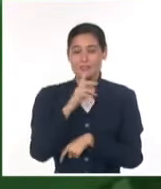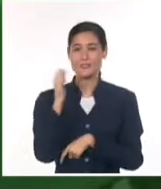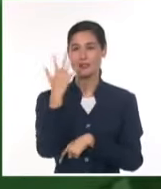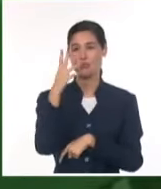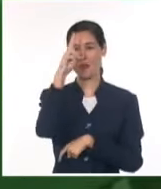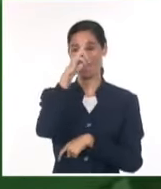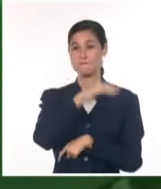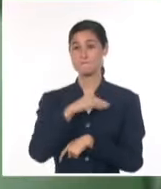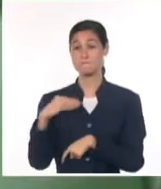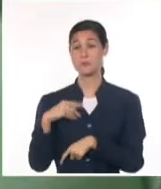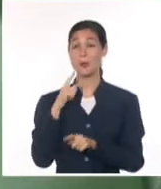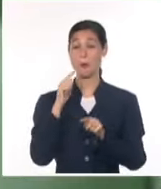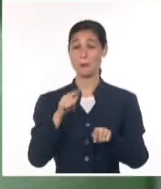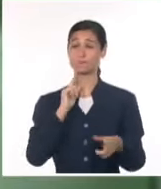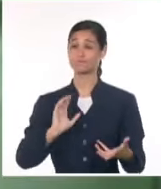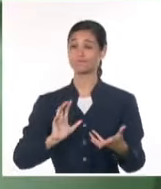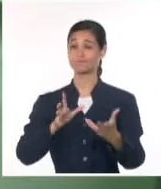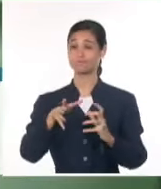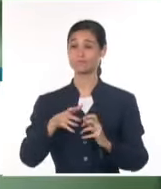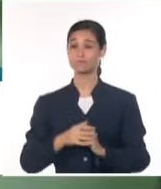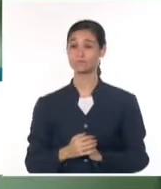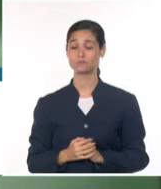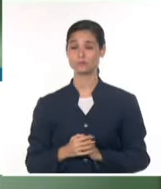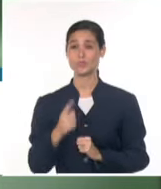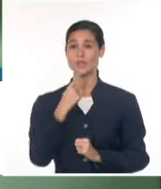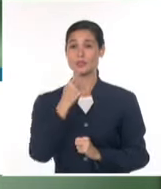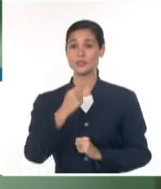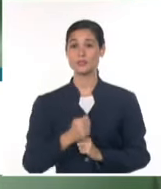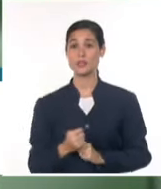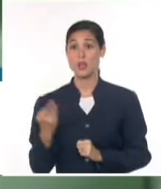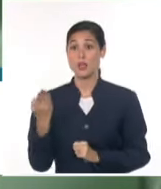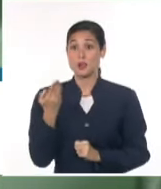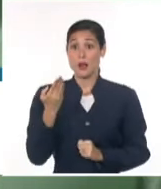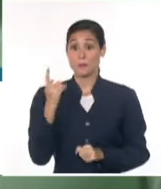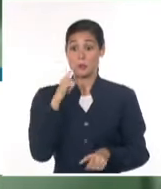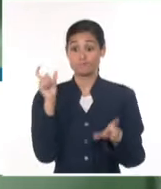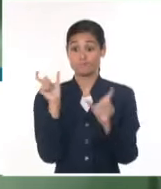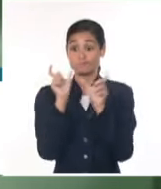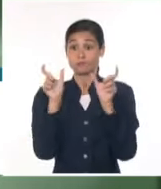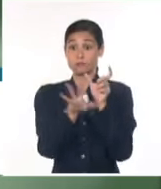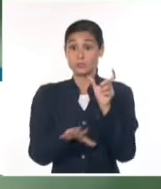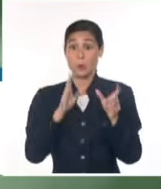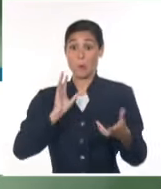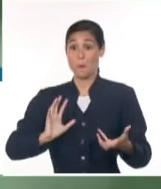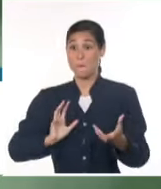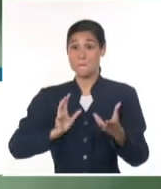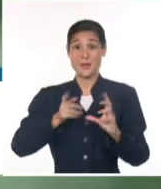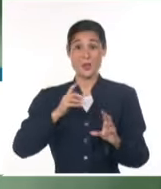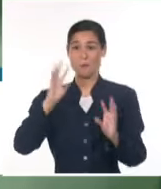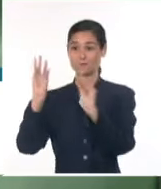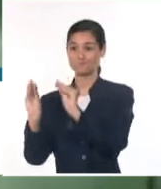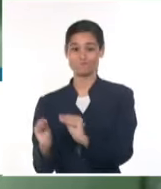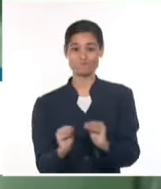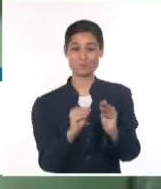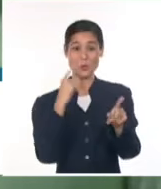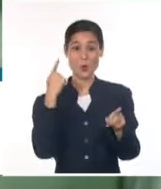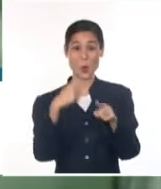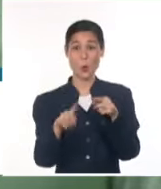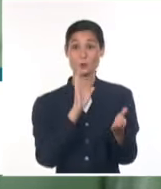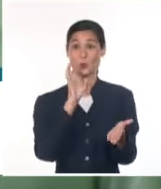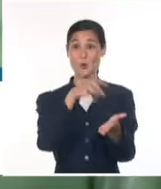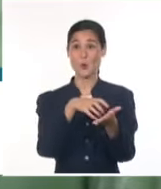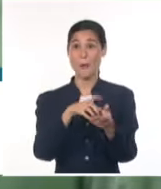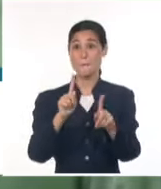esta institución. Niño que hubo que evacuar en el medio y en la situación más compleja del huracán por desprendimiento de la puerta trasera de